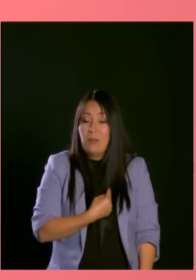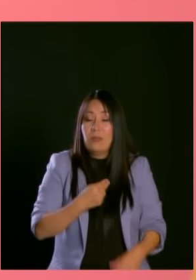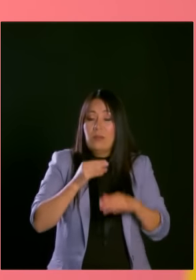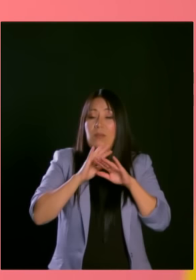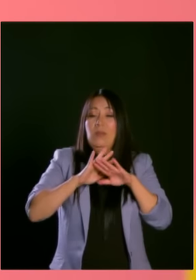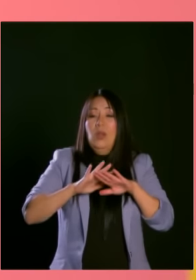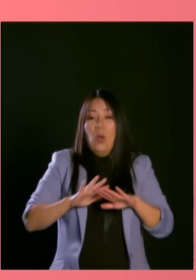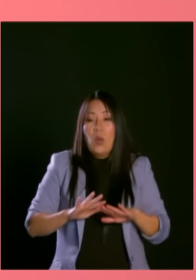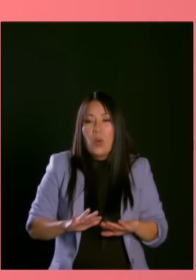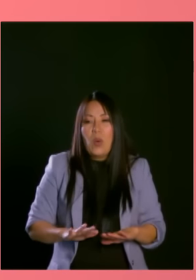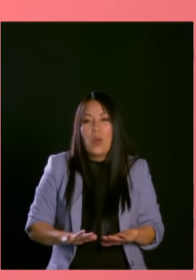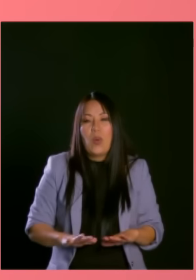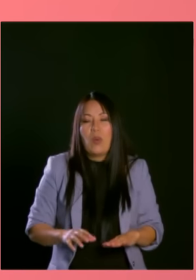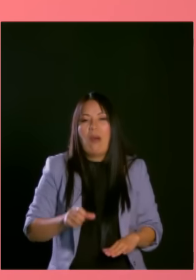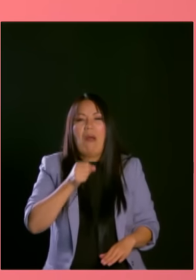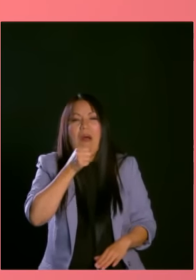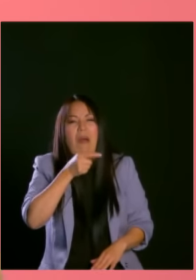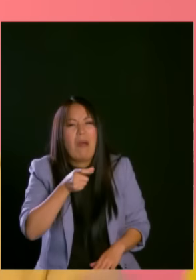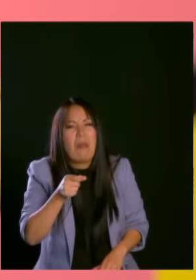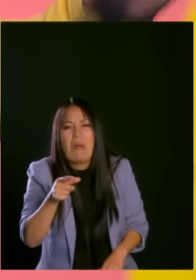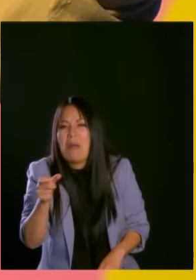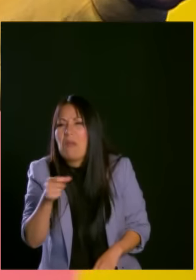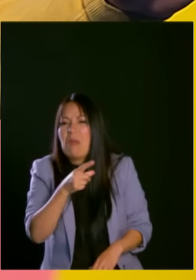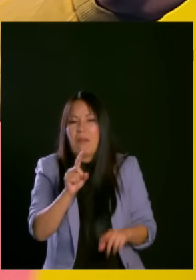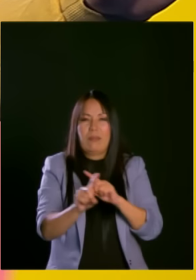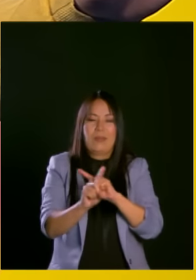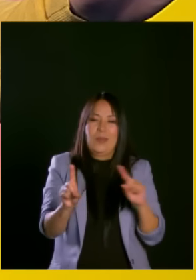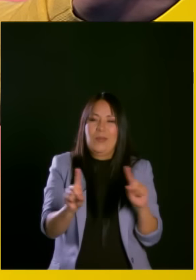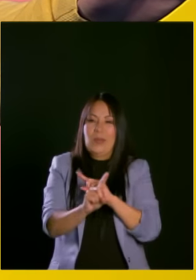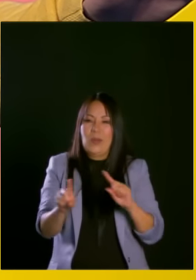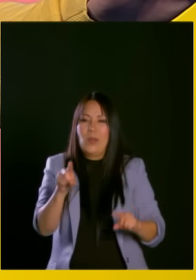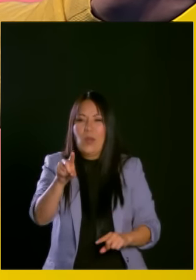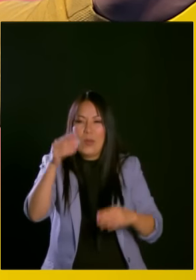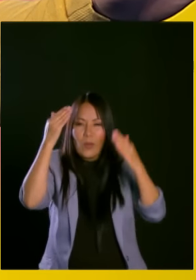deja de andar criticando lo que ni siquiera se has atrevido a empezar.